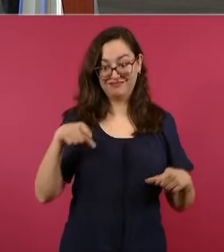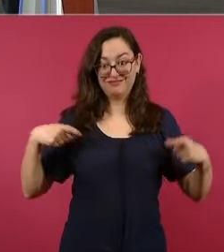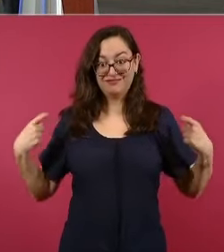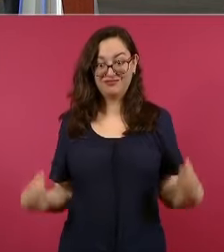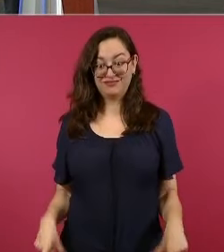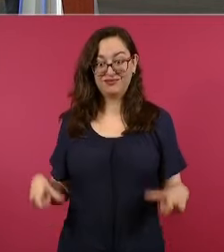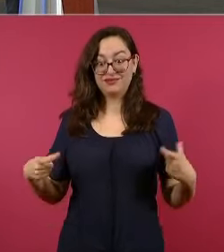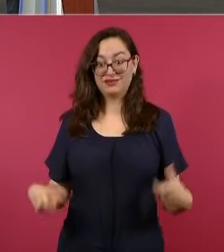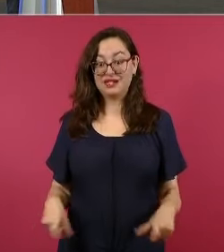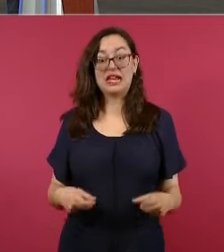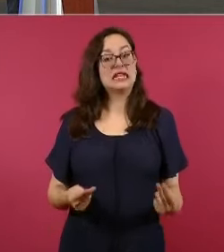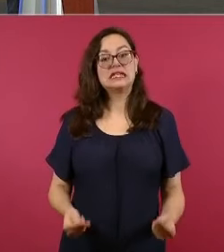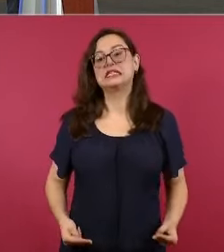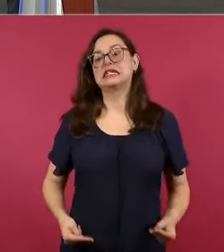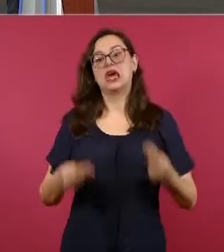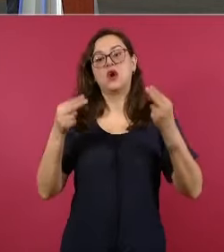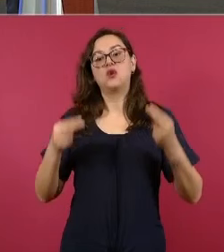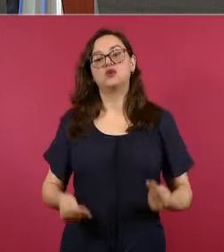sigue ese